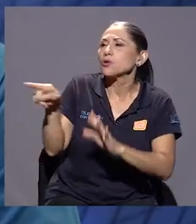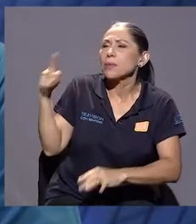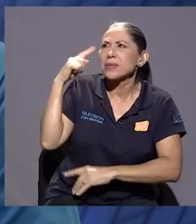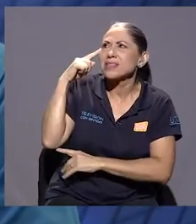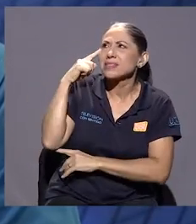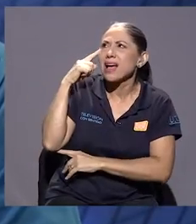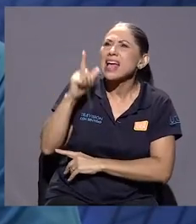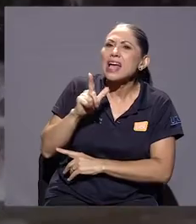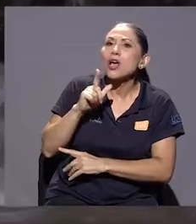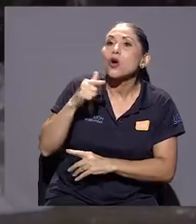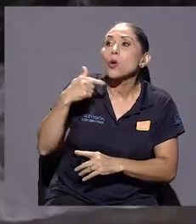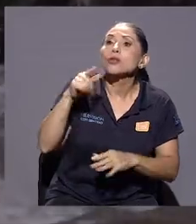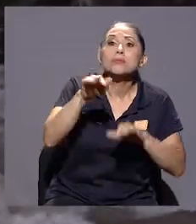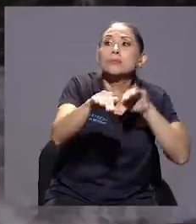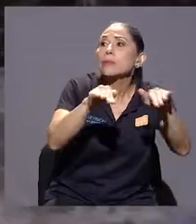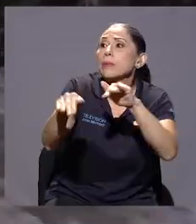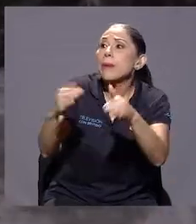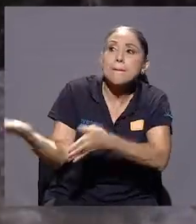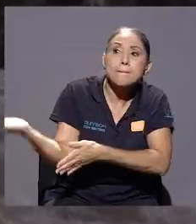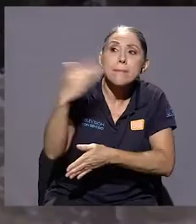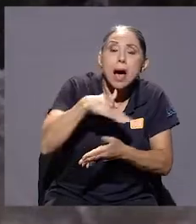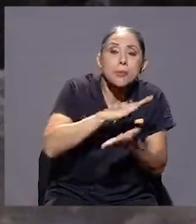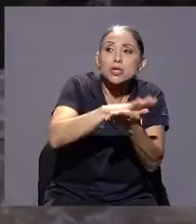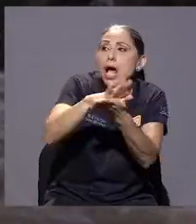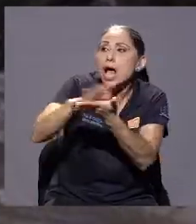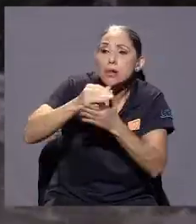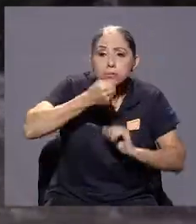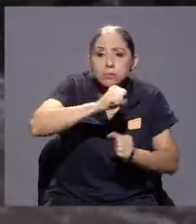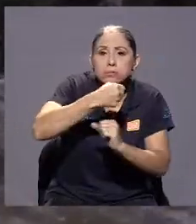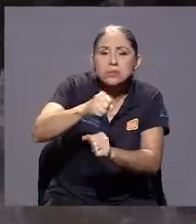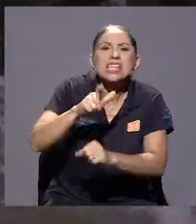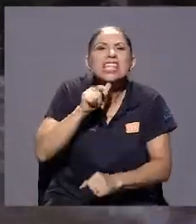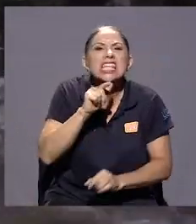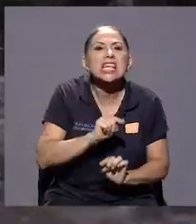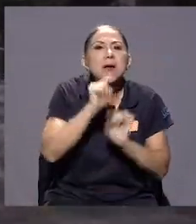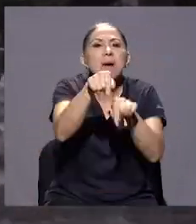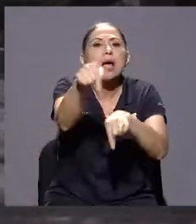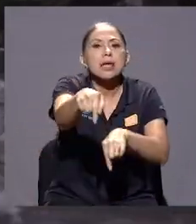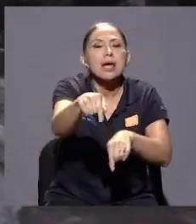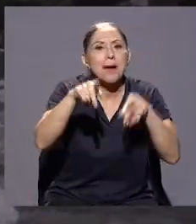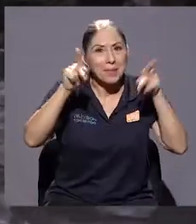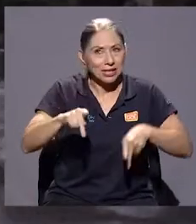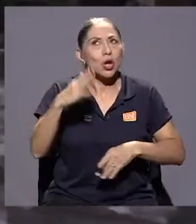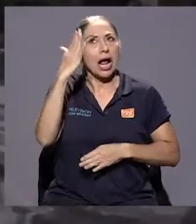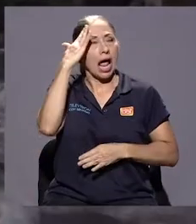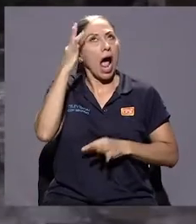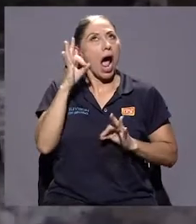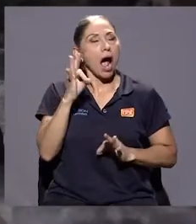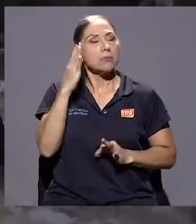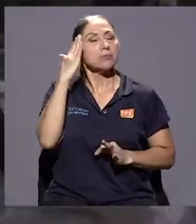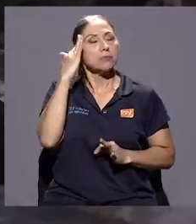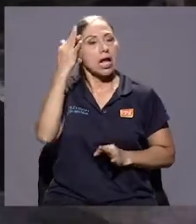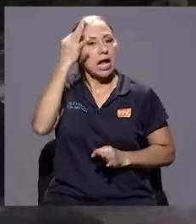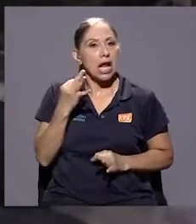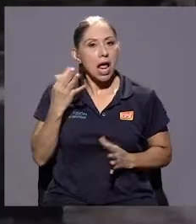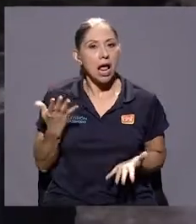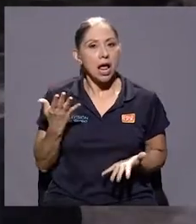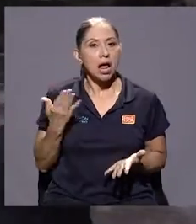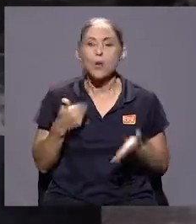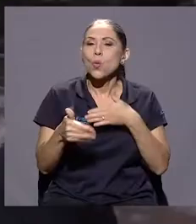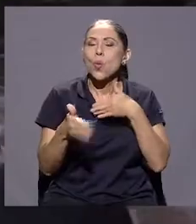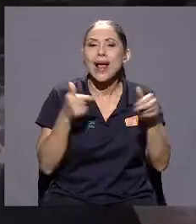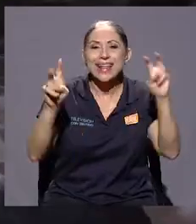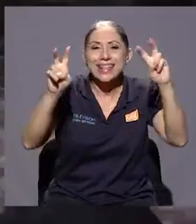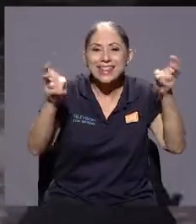quien va a una jornada limpia a alguien que ya está convencido entonces también entender creo que cualquier tema digamos ambiental